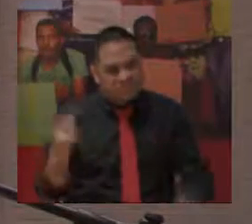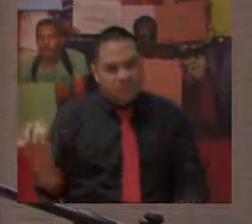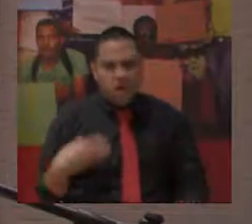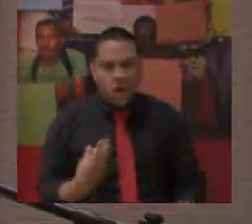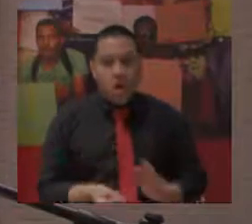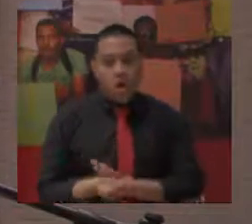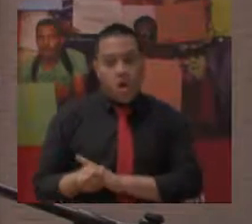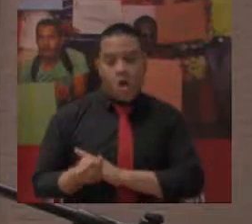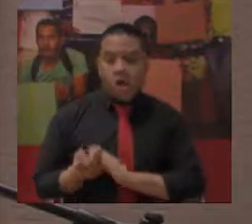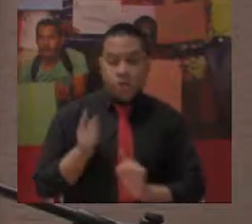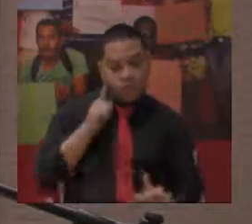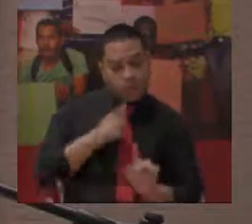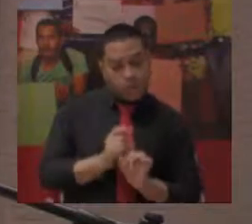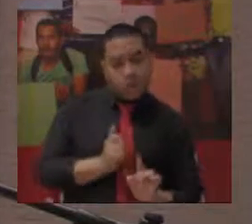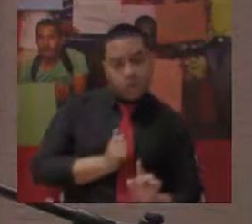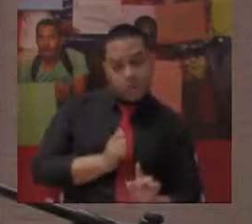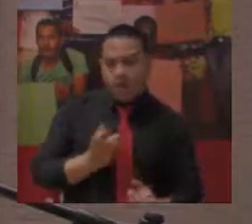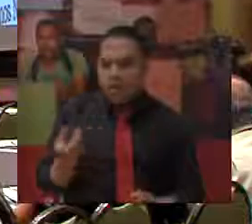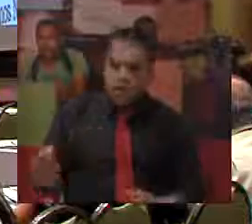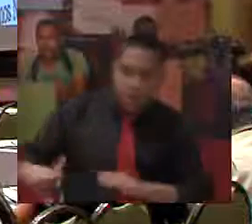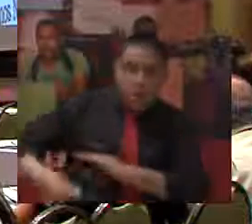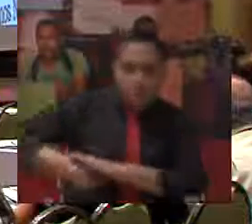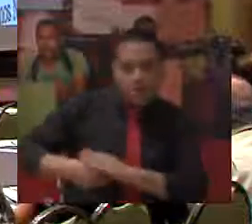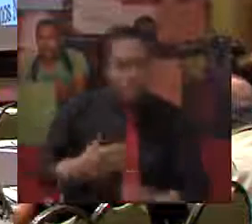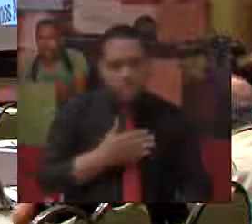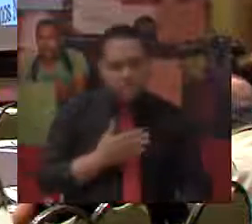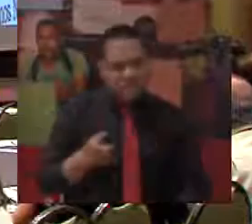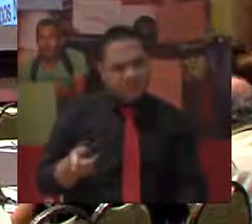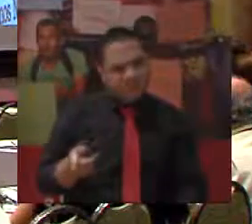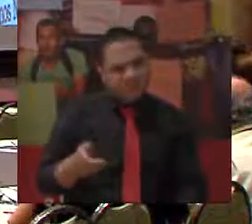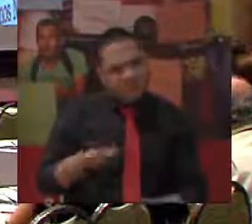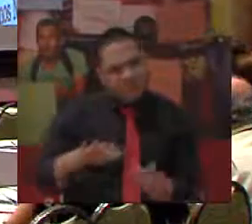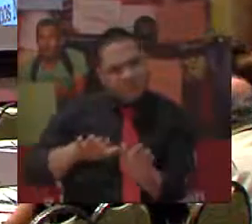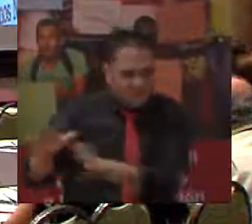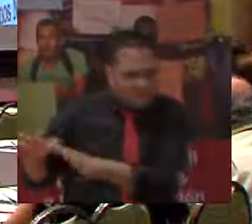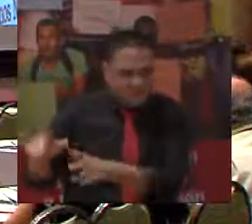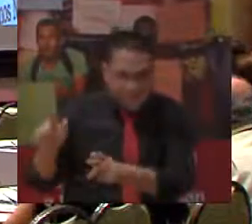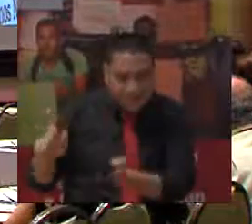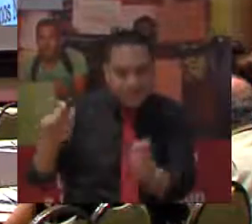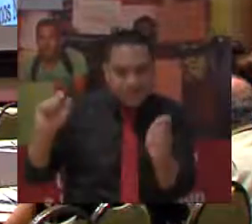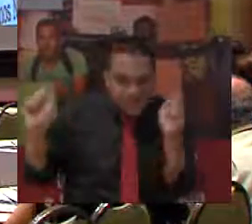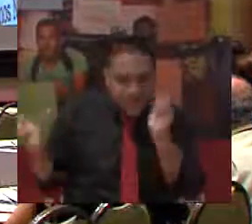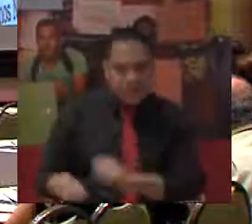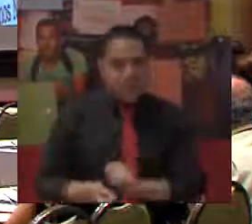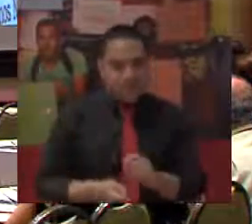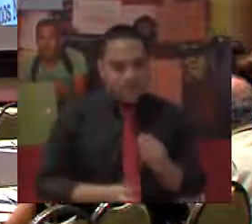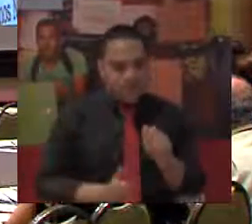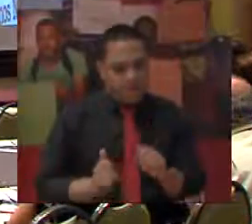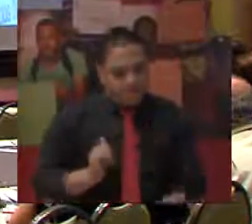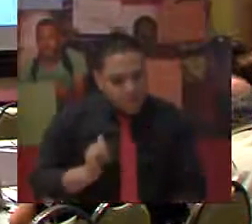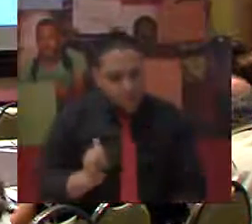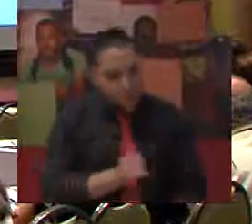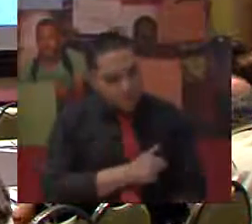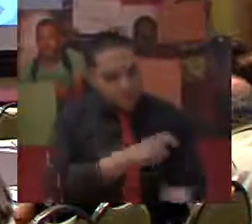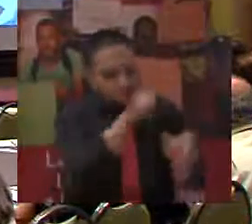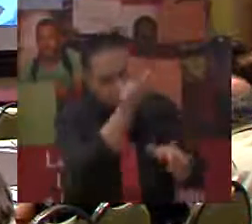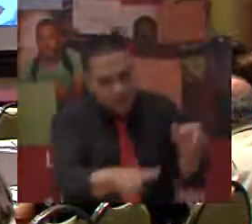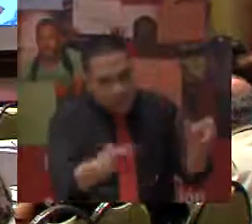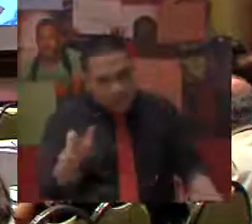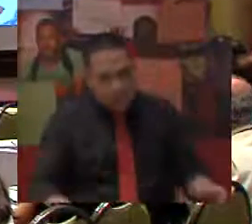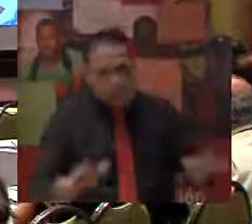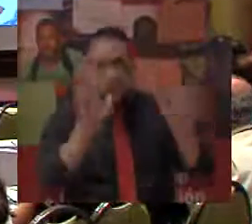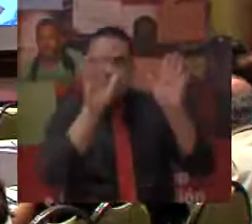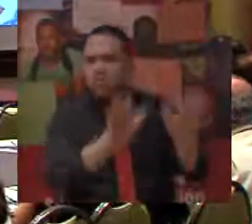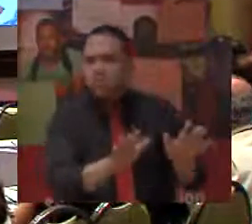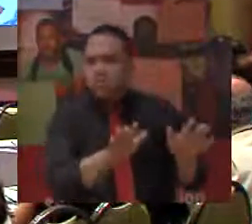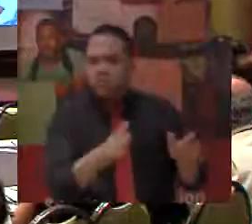mismo. Este tiene que ser un ejercicio que trascienda a los individuos, tiene que ser un ejercicio en donde nosotros,